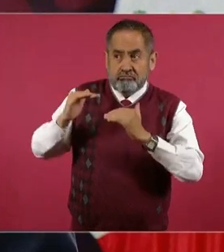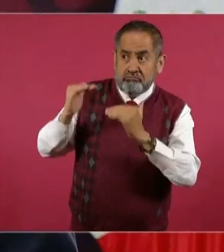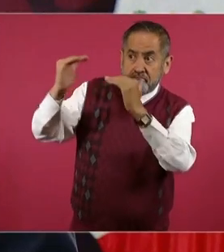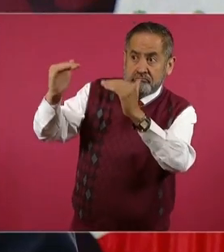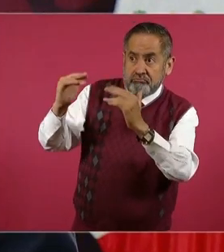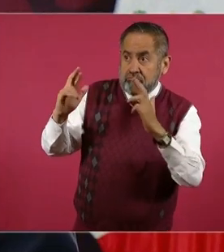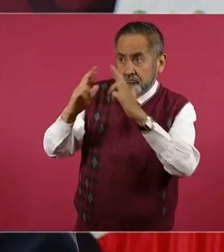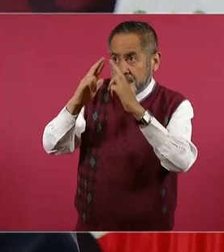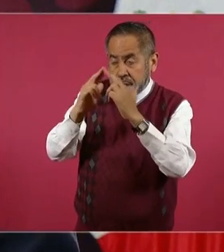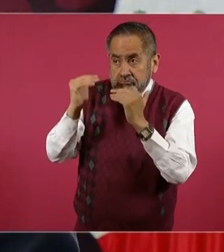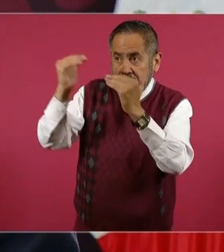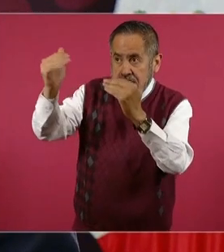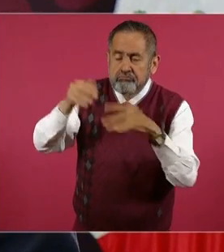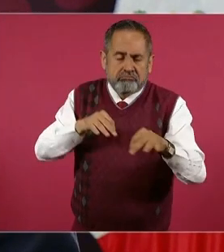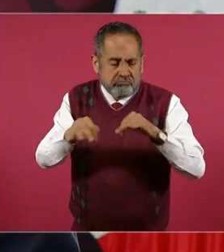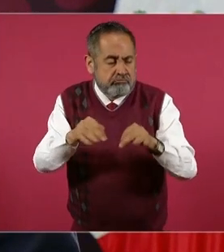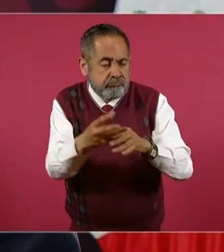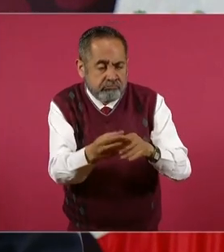religiosas.